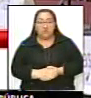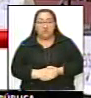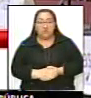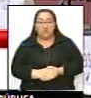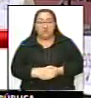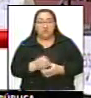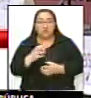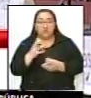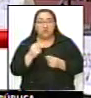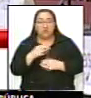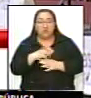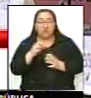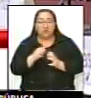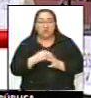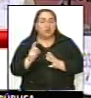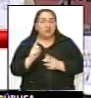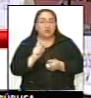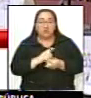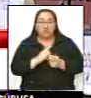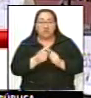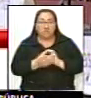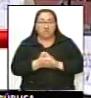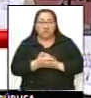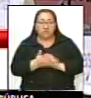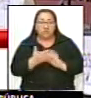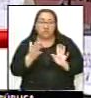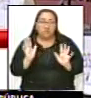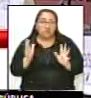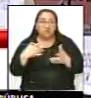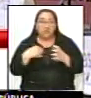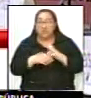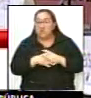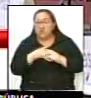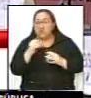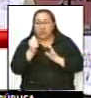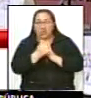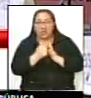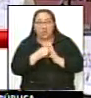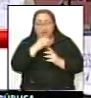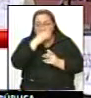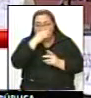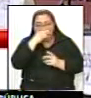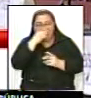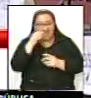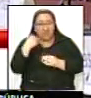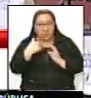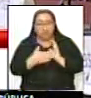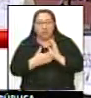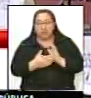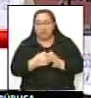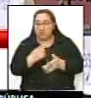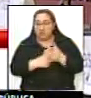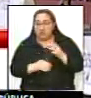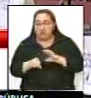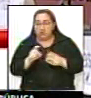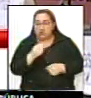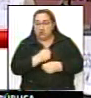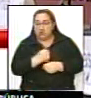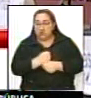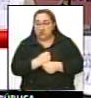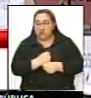muchos proyectos y no logran canalizarse. No me quiero salir de la agenda, pero hay que hacer notar para que se haga un